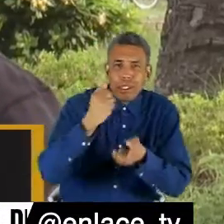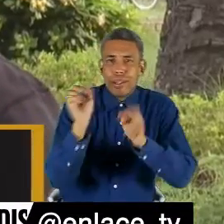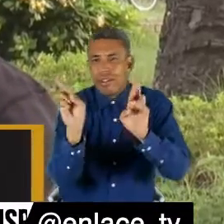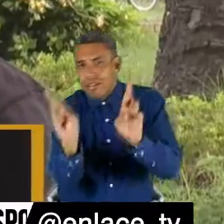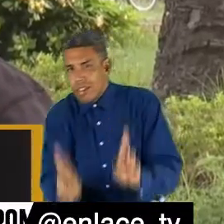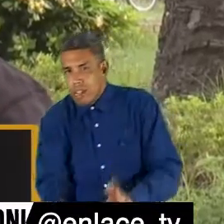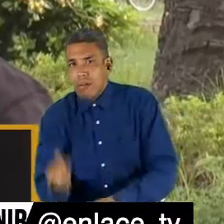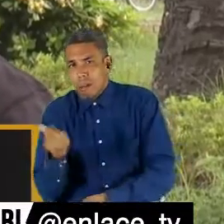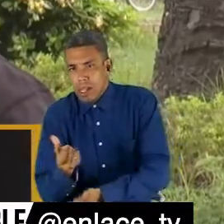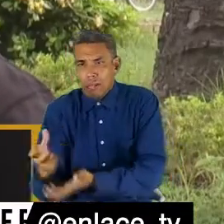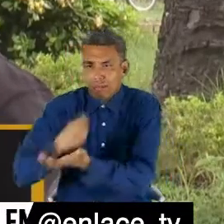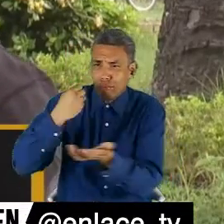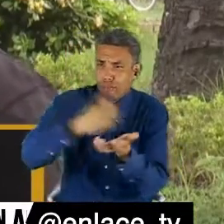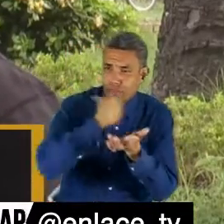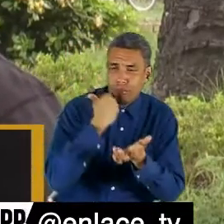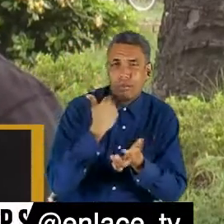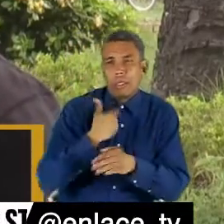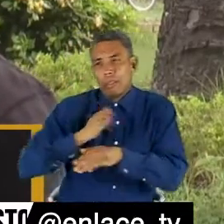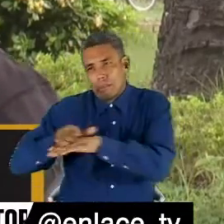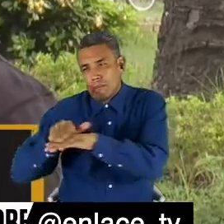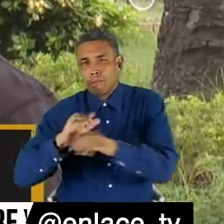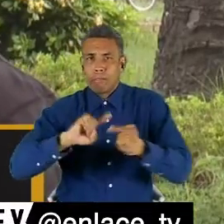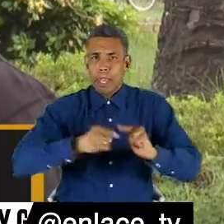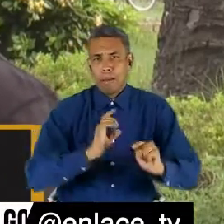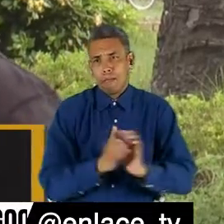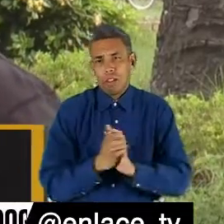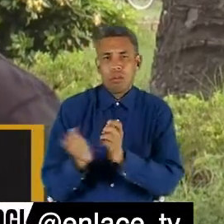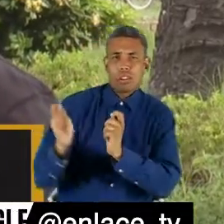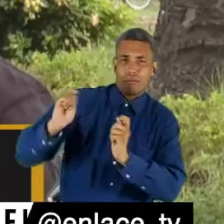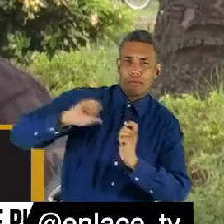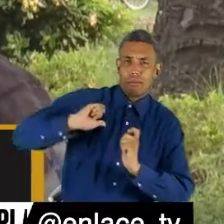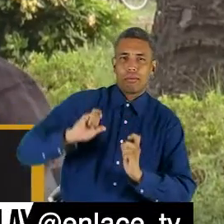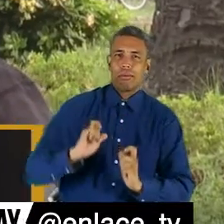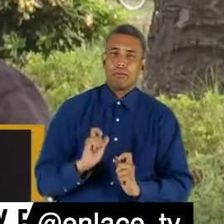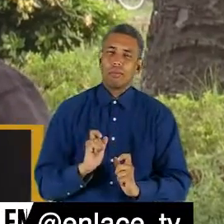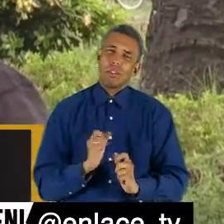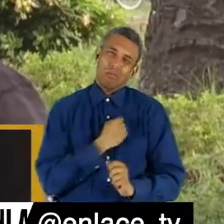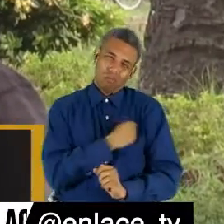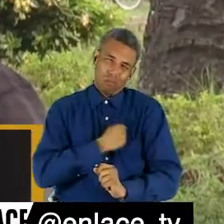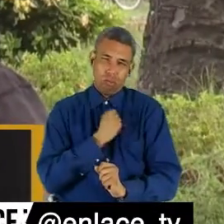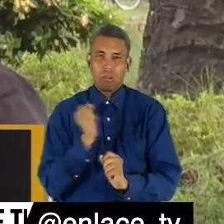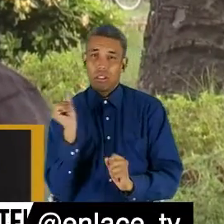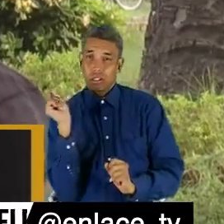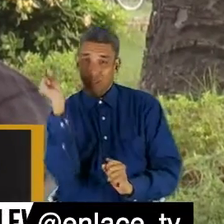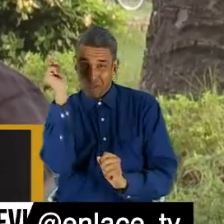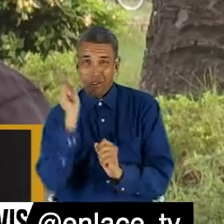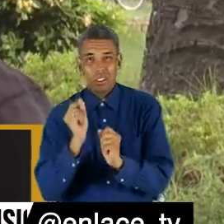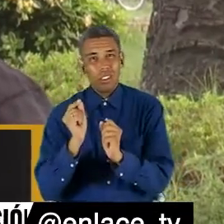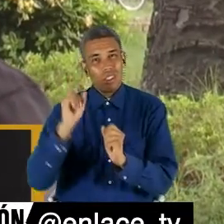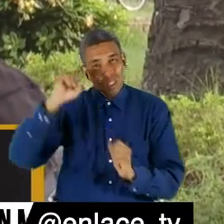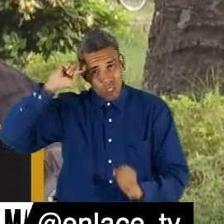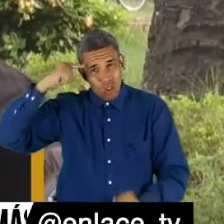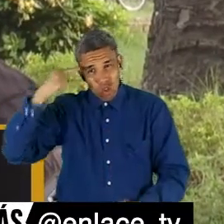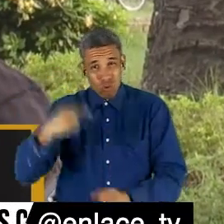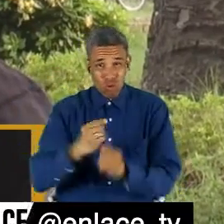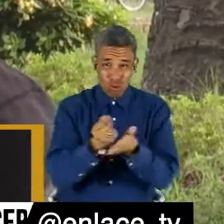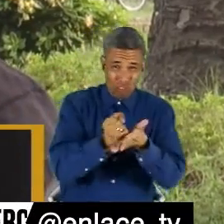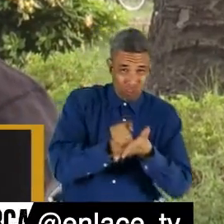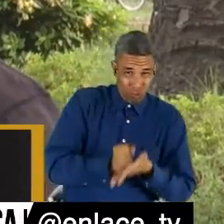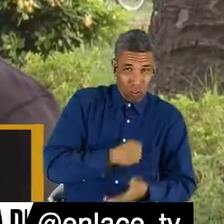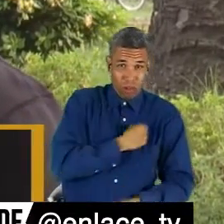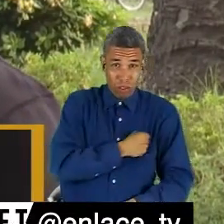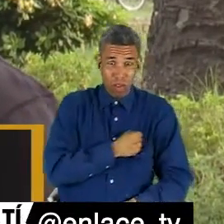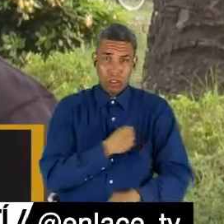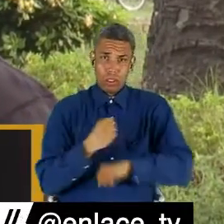es a la gobernación, a la alcaldía, que nos puedan apoyar. Estamos esperando el apoyo que nos prometió el